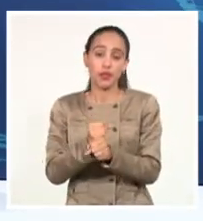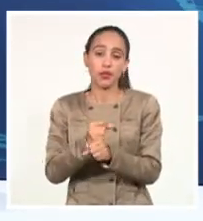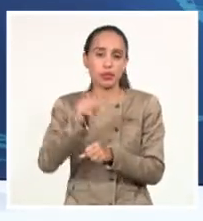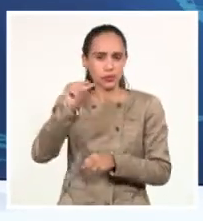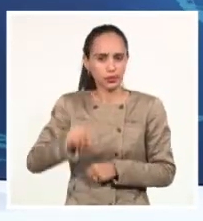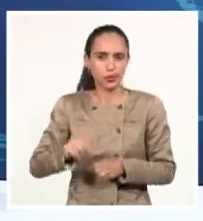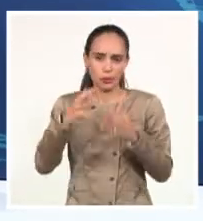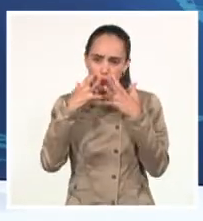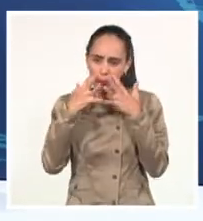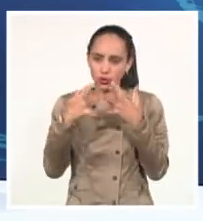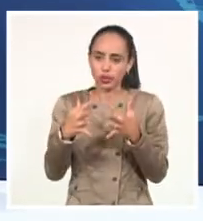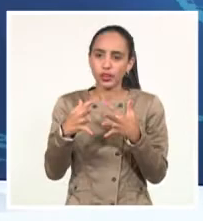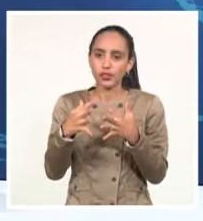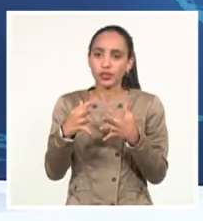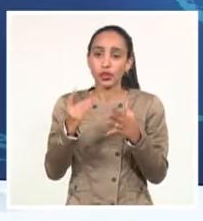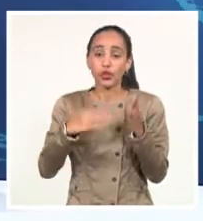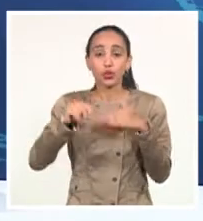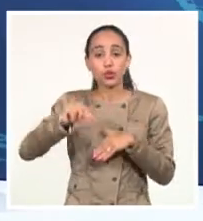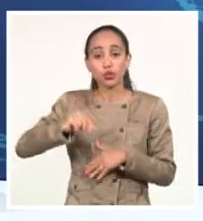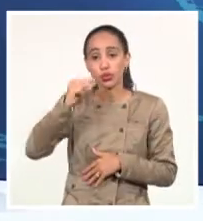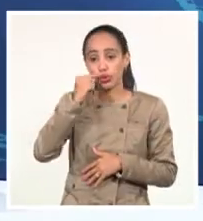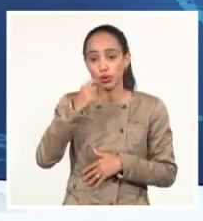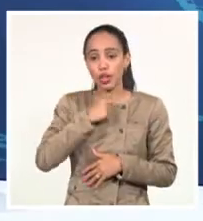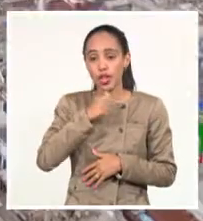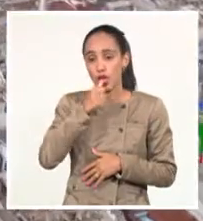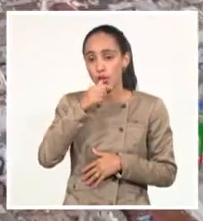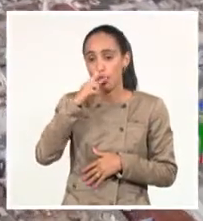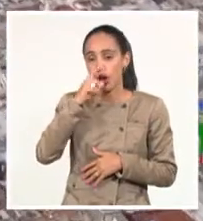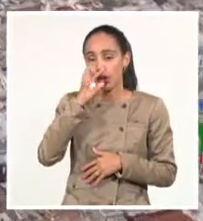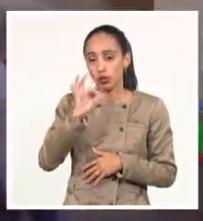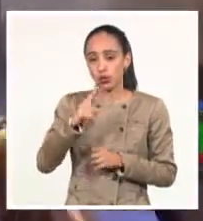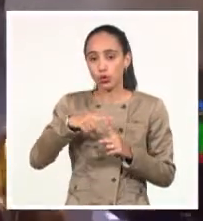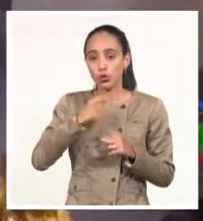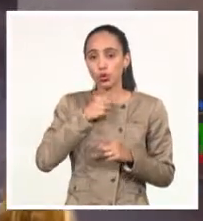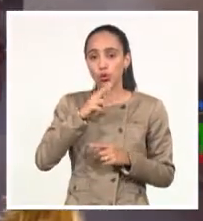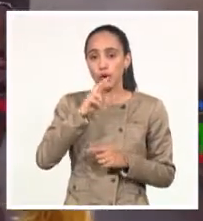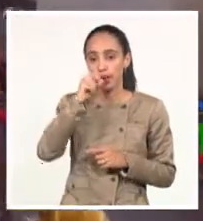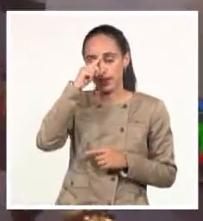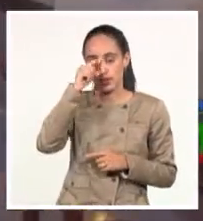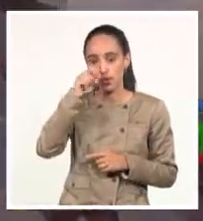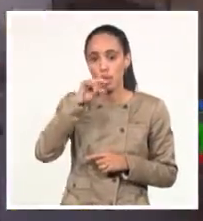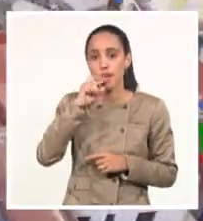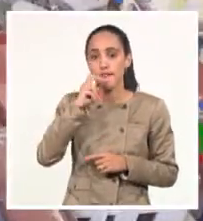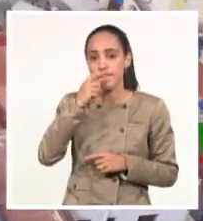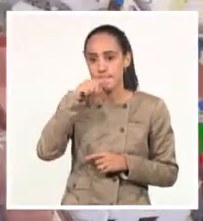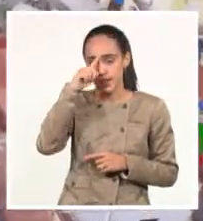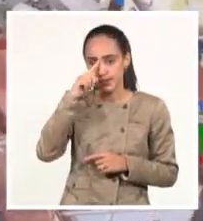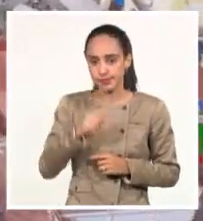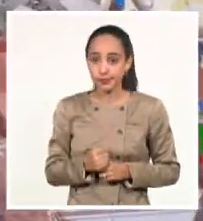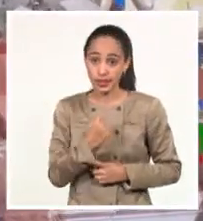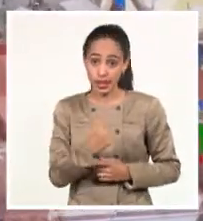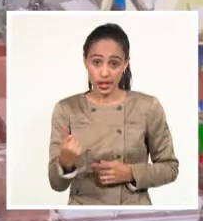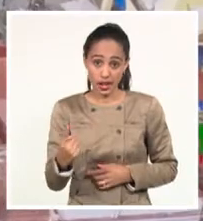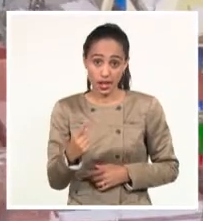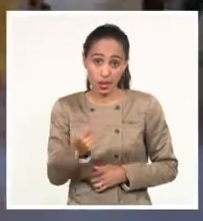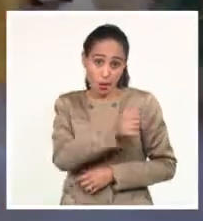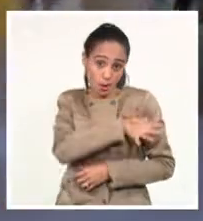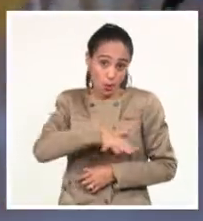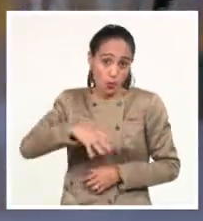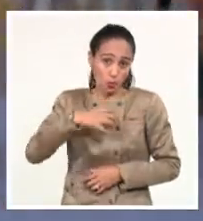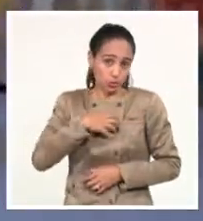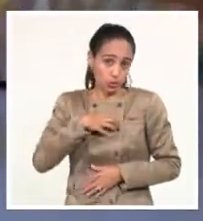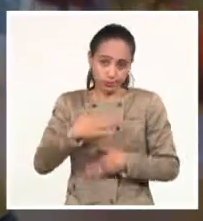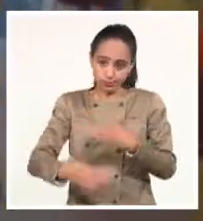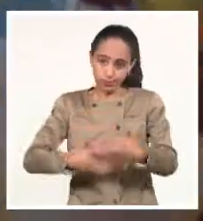intelectual, el doctor Eduardo Torres Cuevas. Cada pueblo tiene su propio y peculiar proceso de